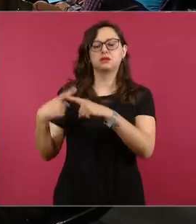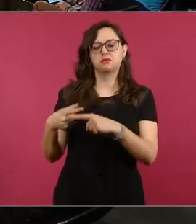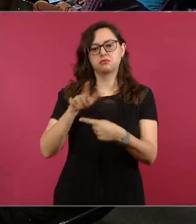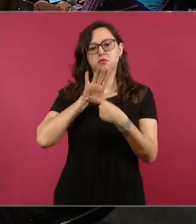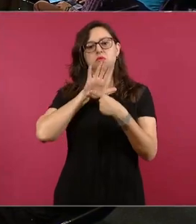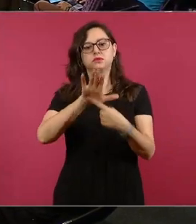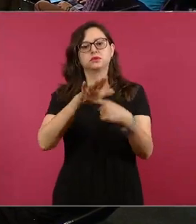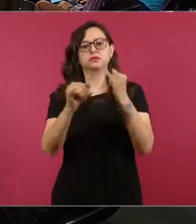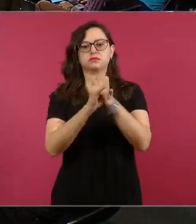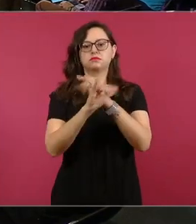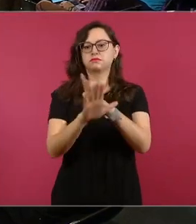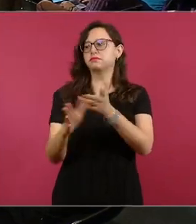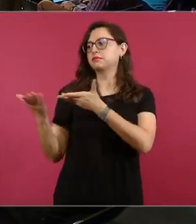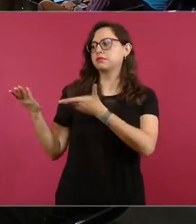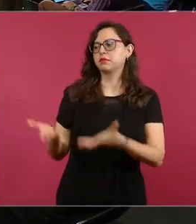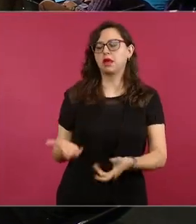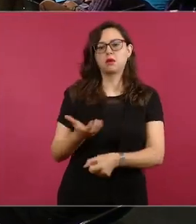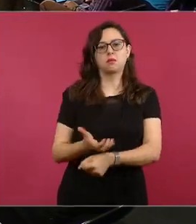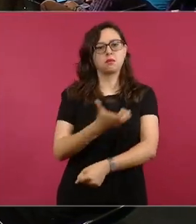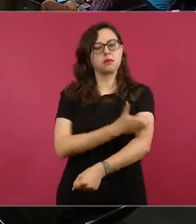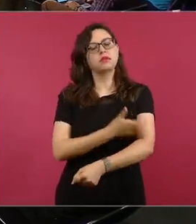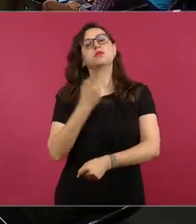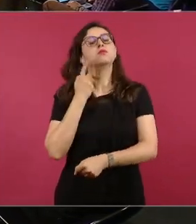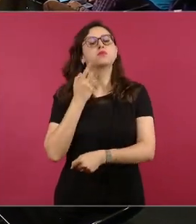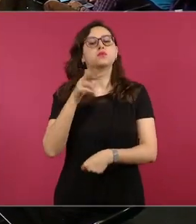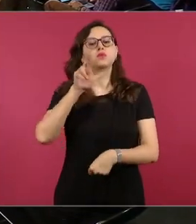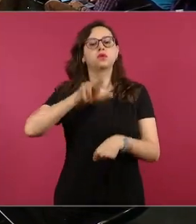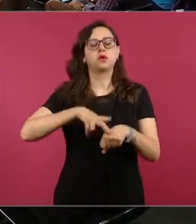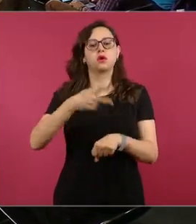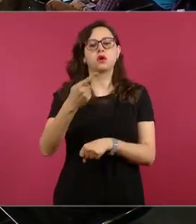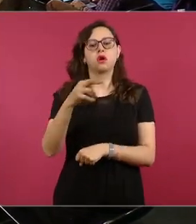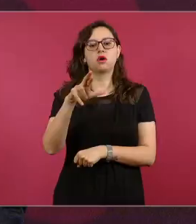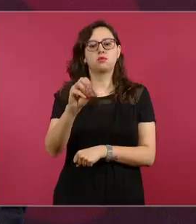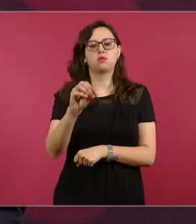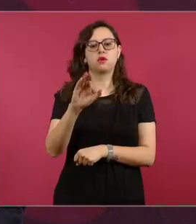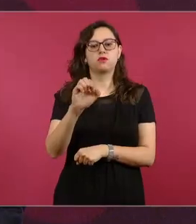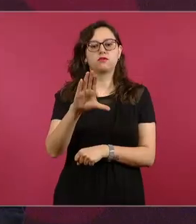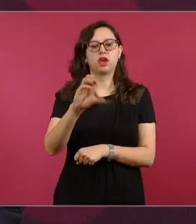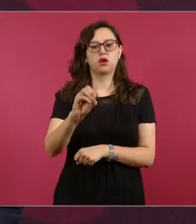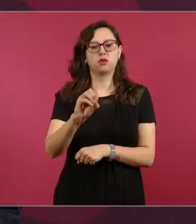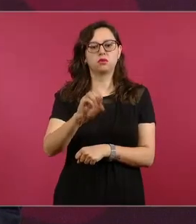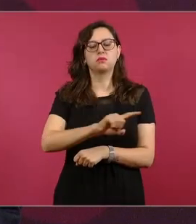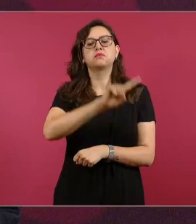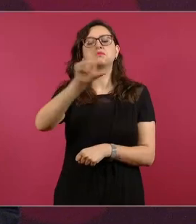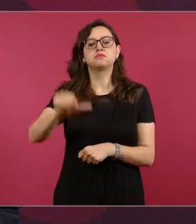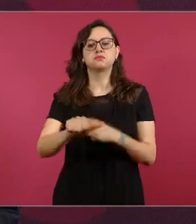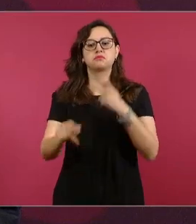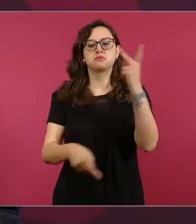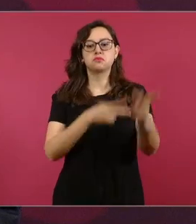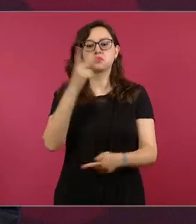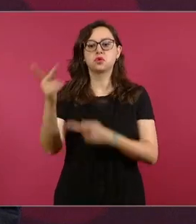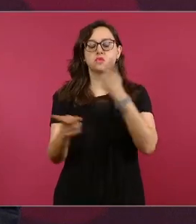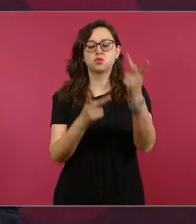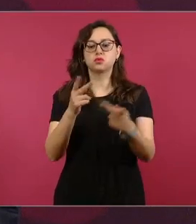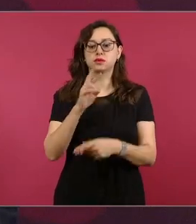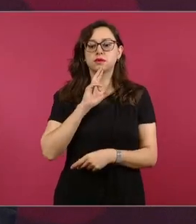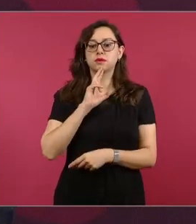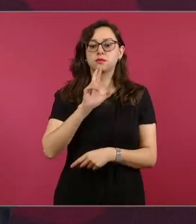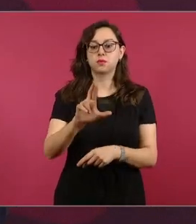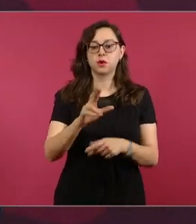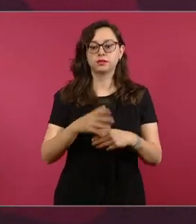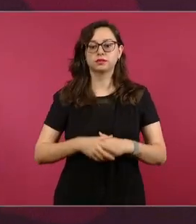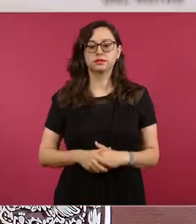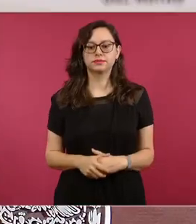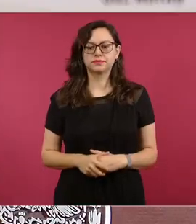vamos a abrir para preguntas y respuestas. A lo mejor vemos un fragmento de